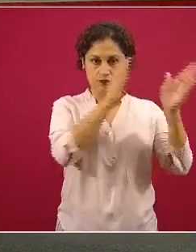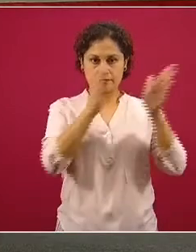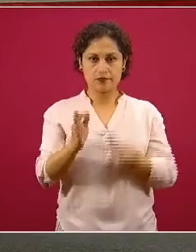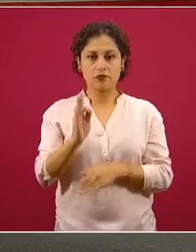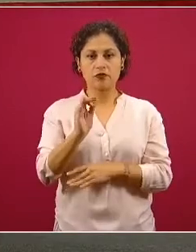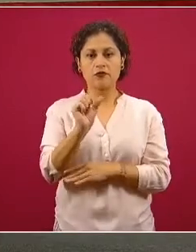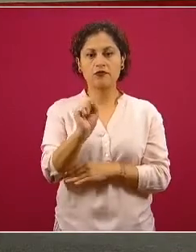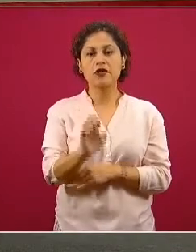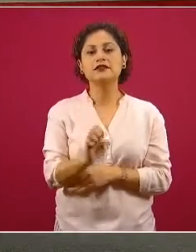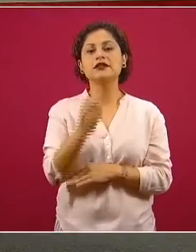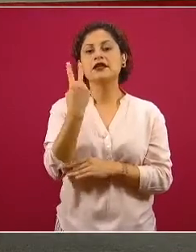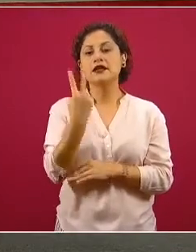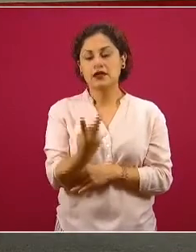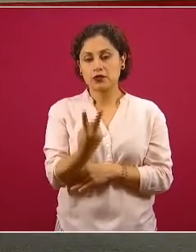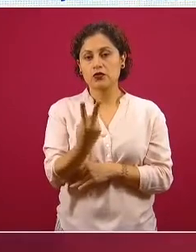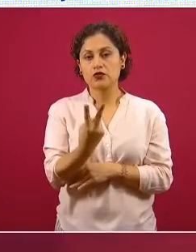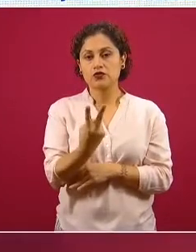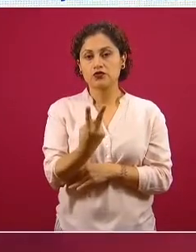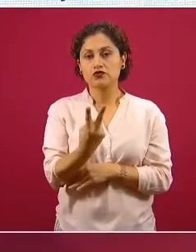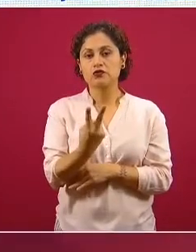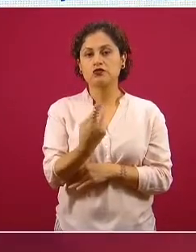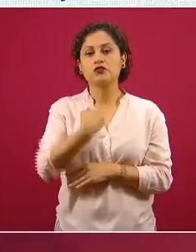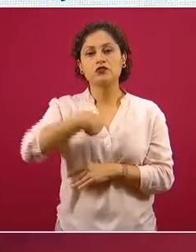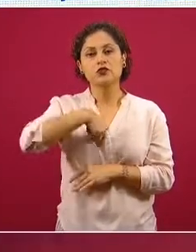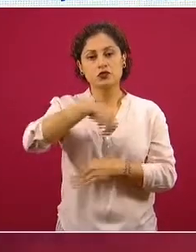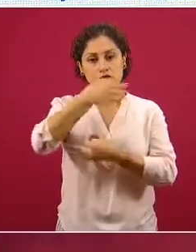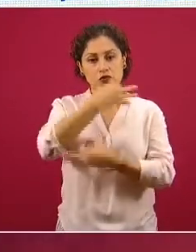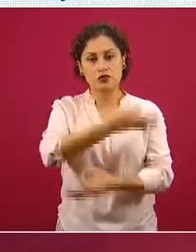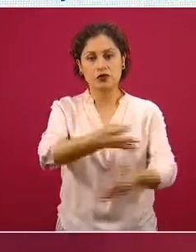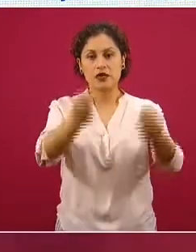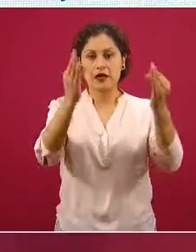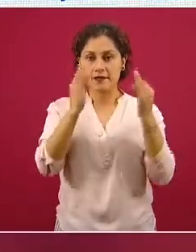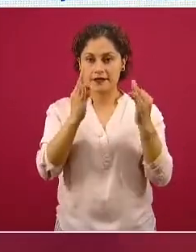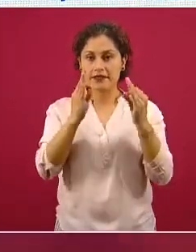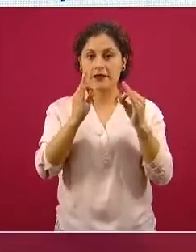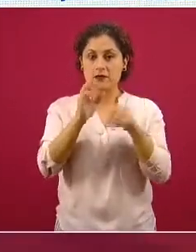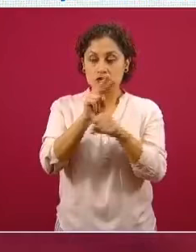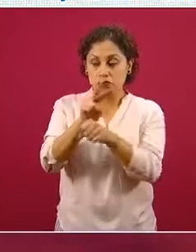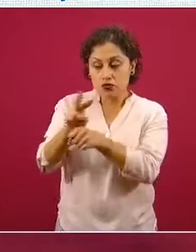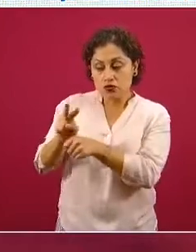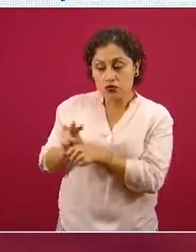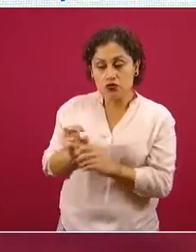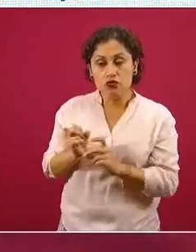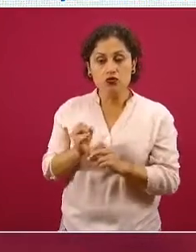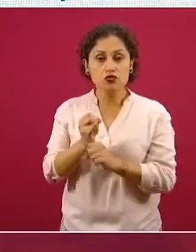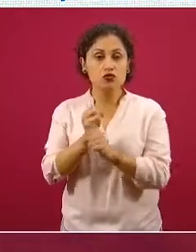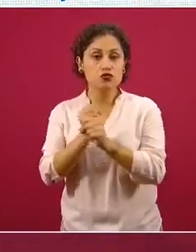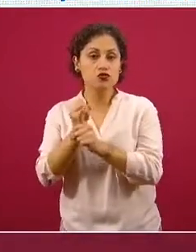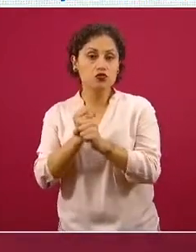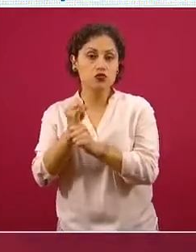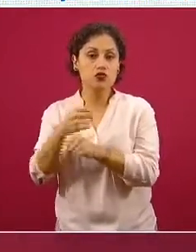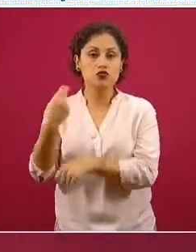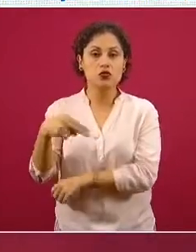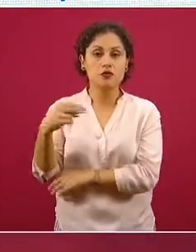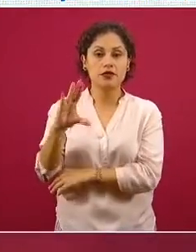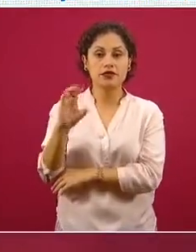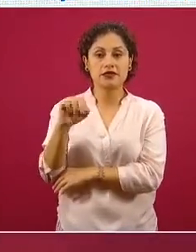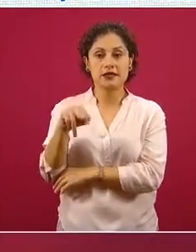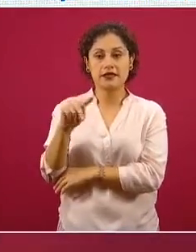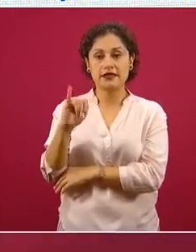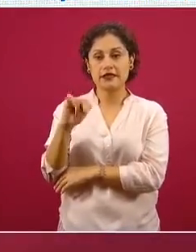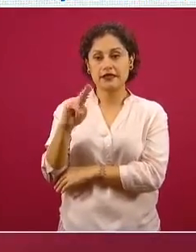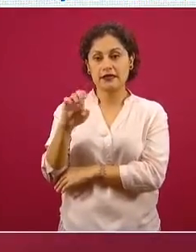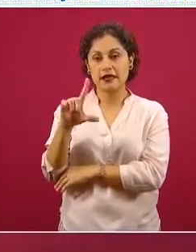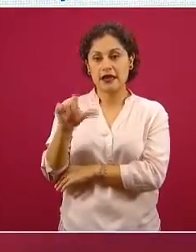a hacer un mayor uso del modelo Centinela, que es el que parece que ha causado gran interés, lo cual me da gusto, por cierto. Es